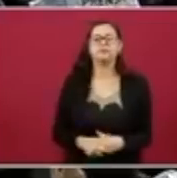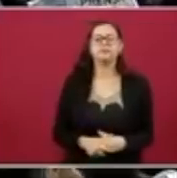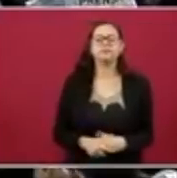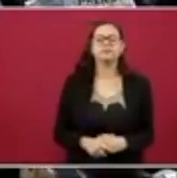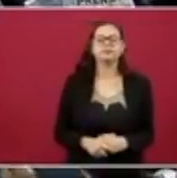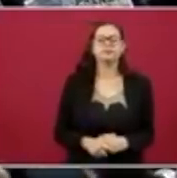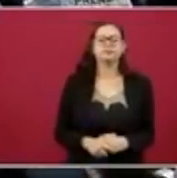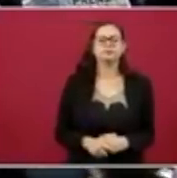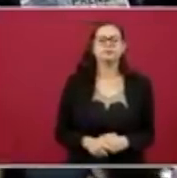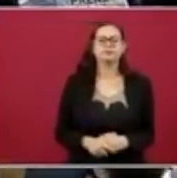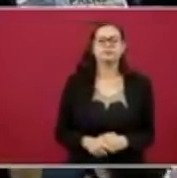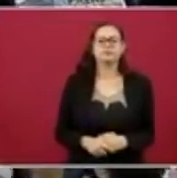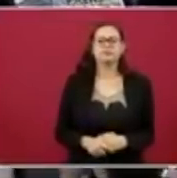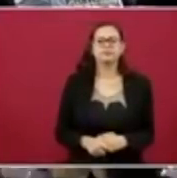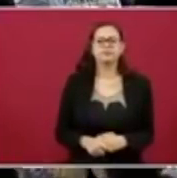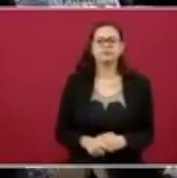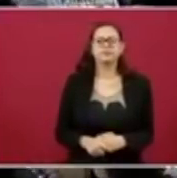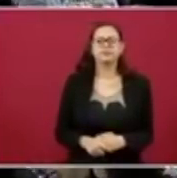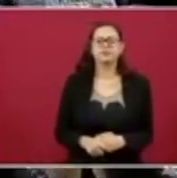Sí.